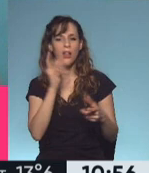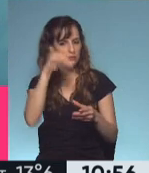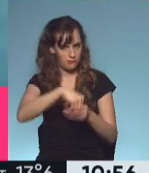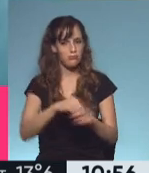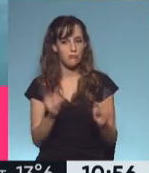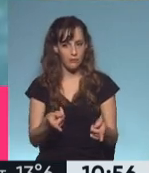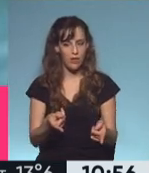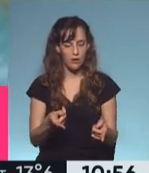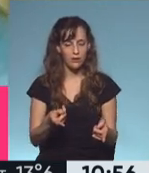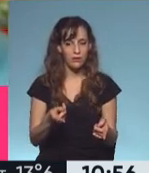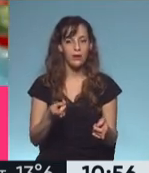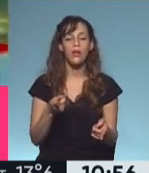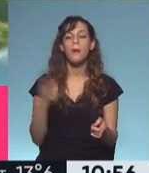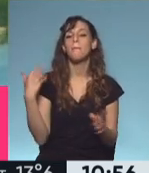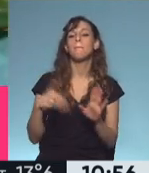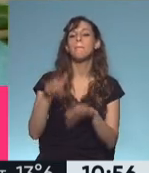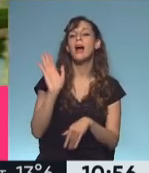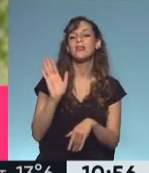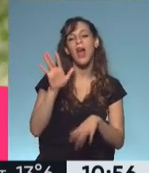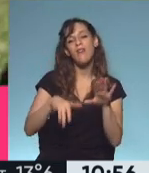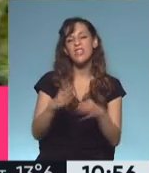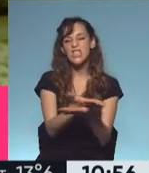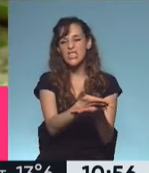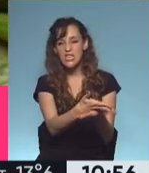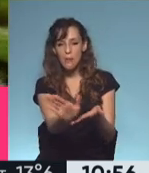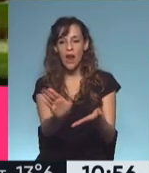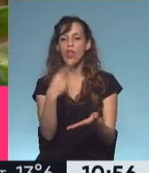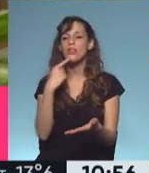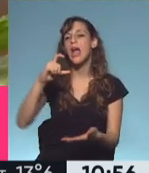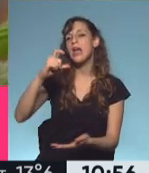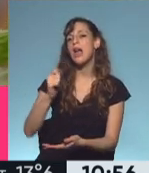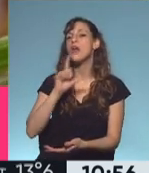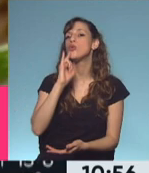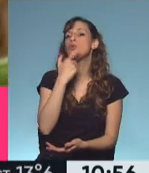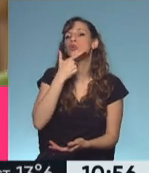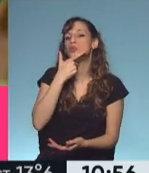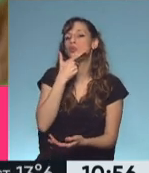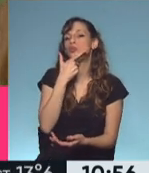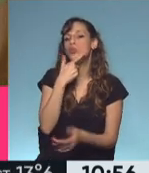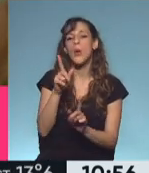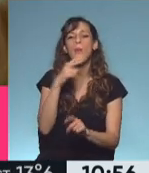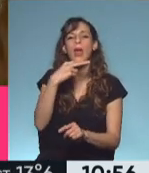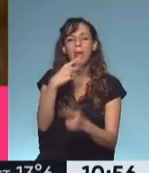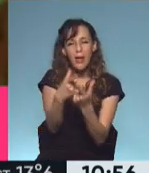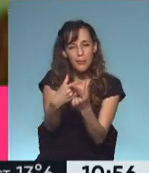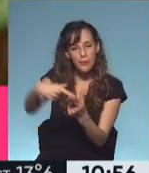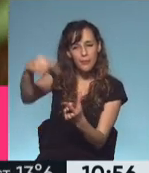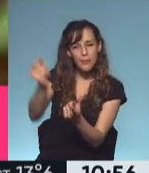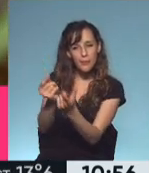hay. Generalmente se los separa, se dice cactus y suculentas, pero no es algo que está separado. Una cosa incluye a la